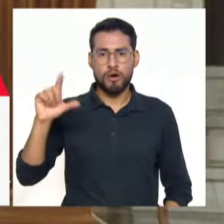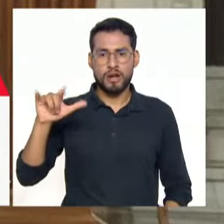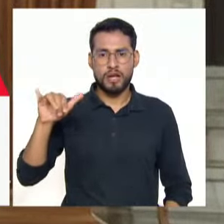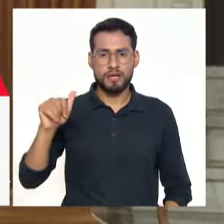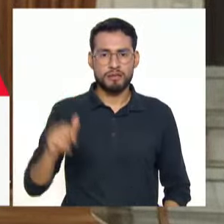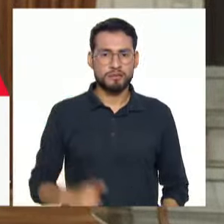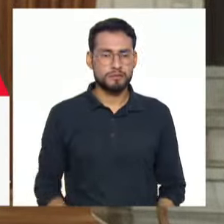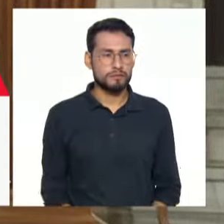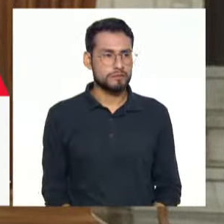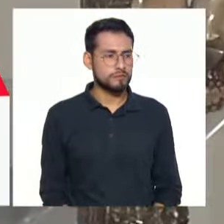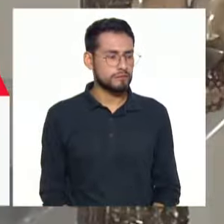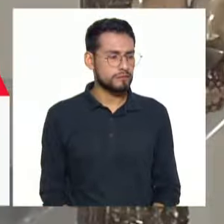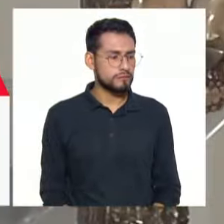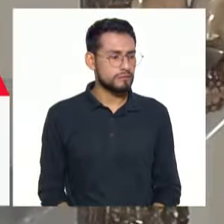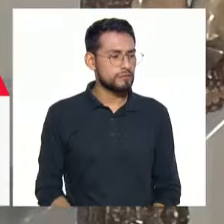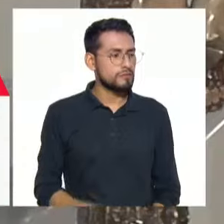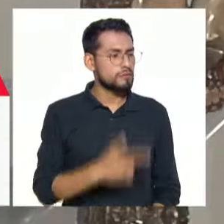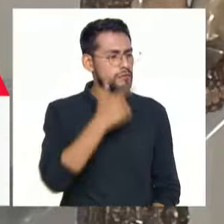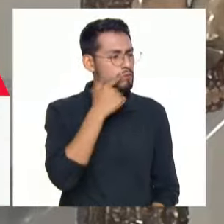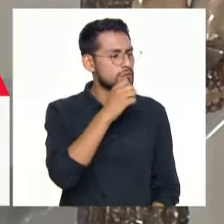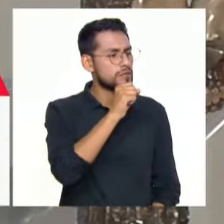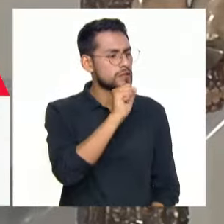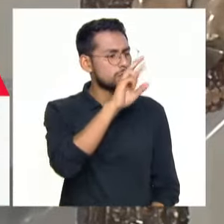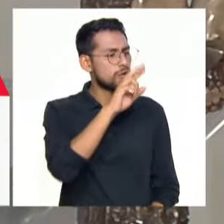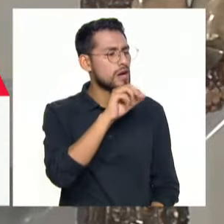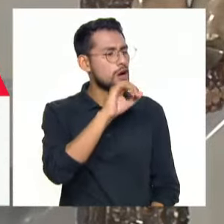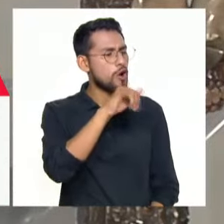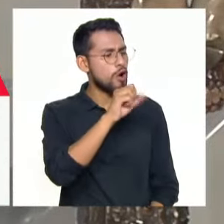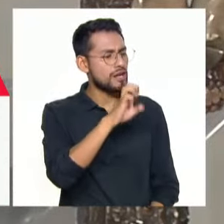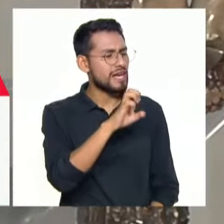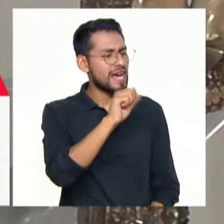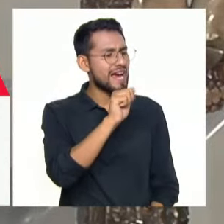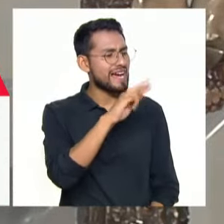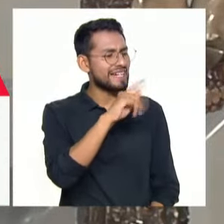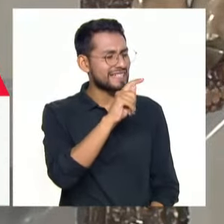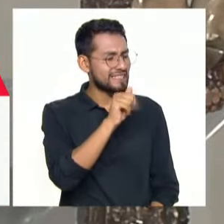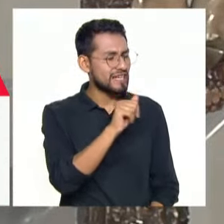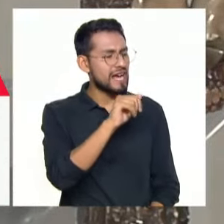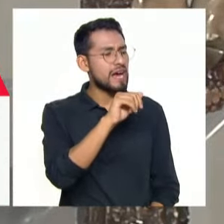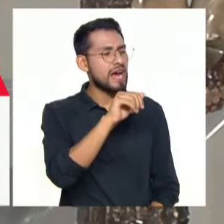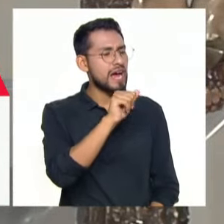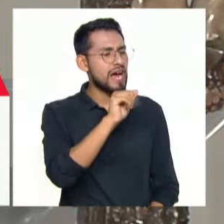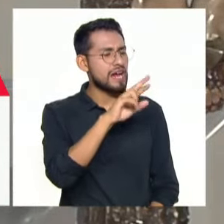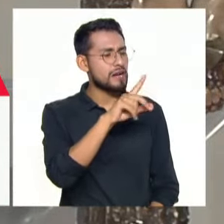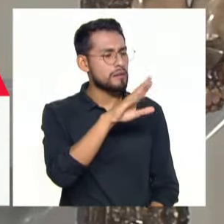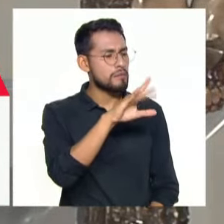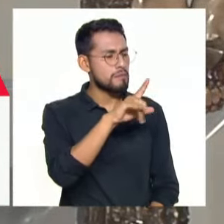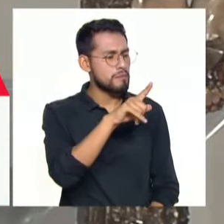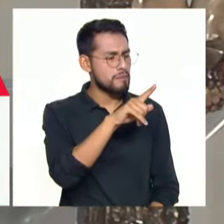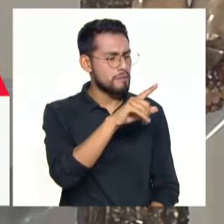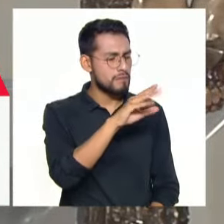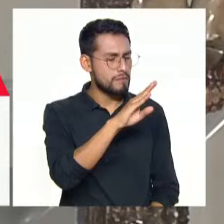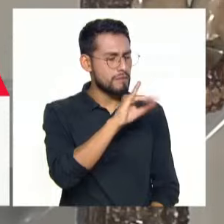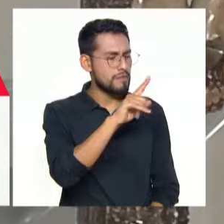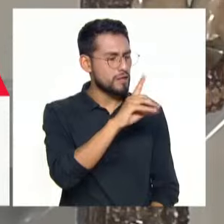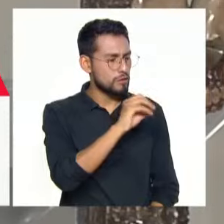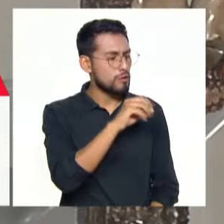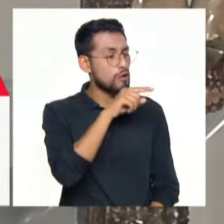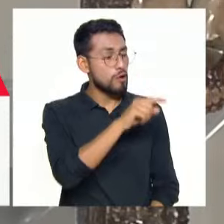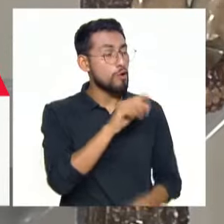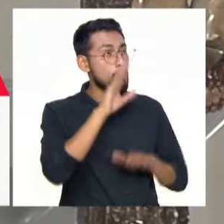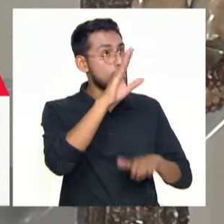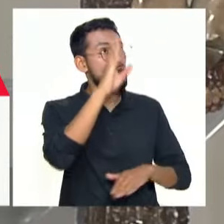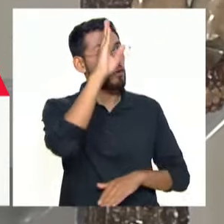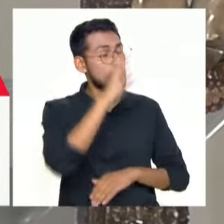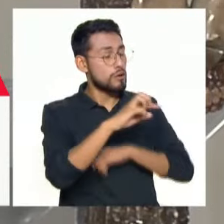Ministros. Señor José Arista Arbildo, ¿jura usted por Dios y la